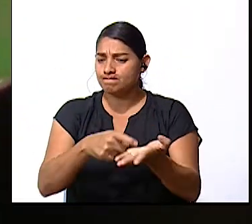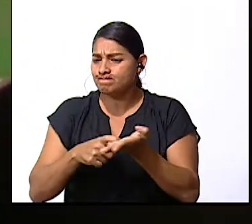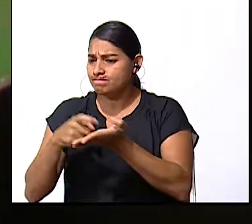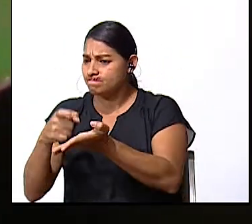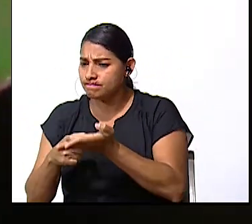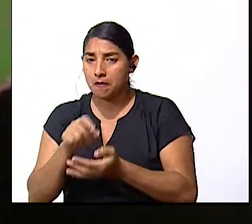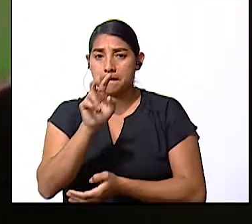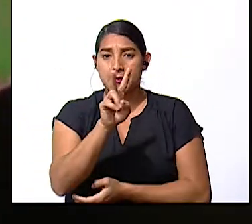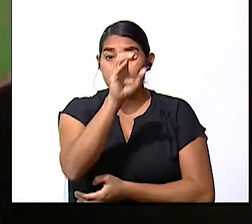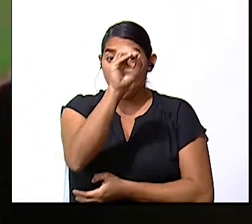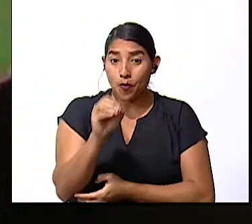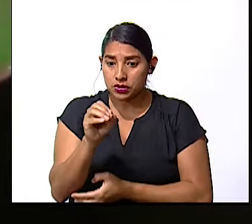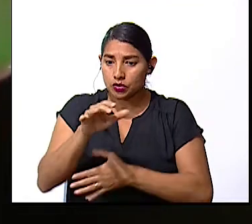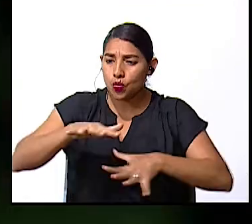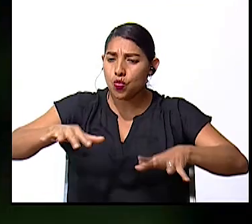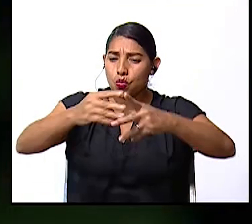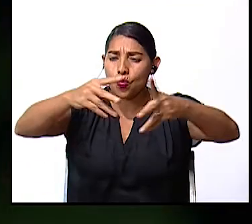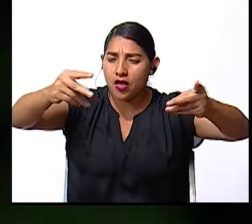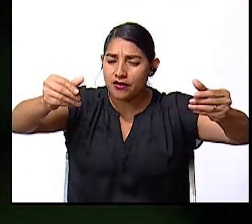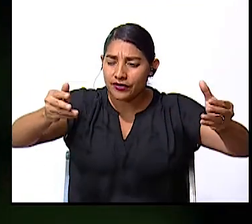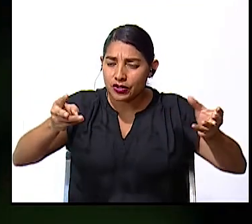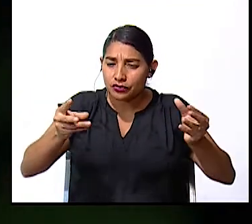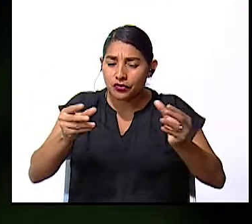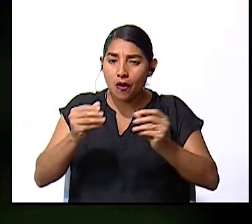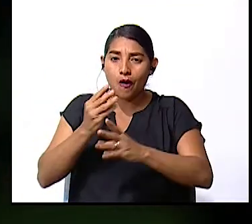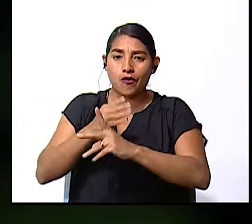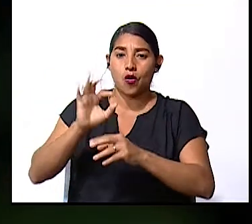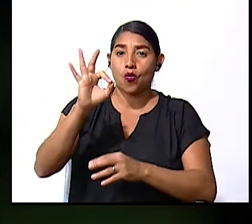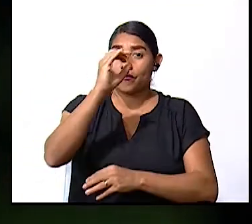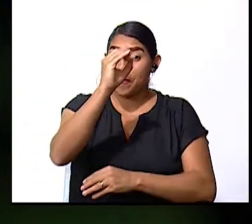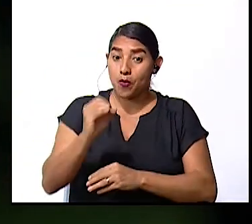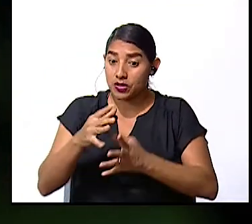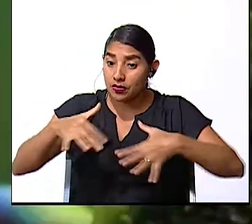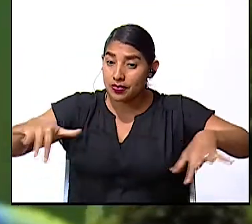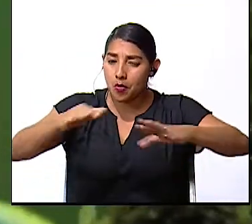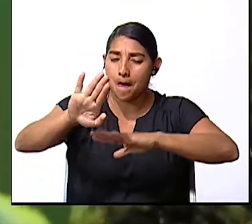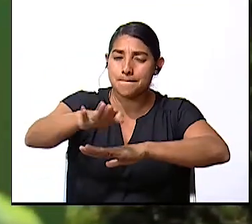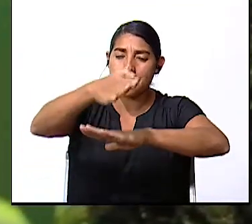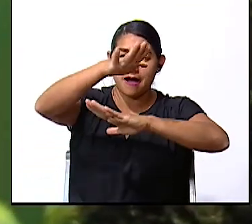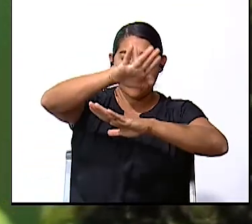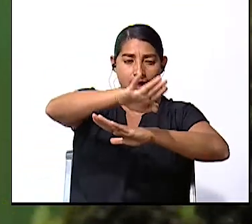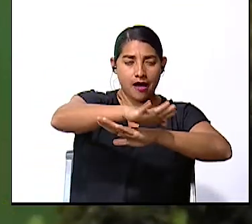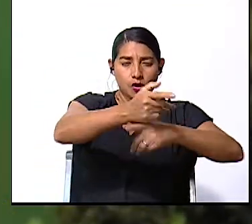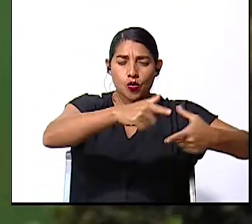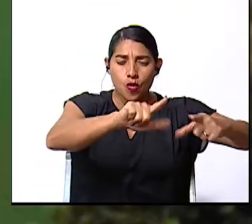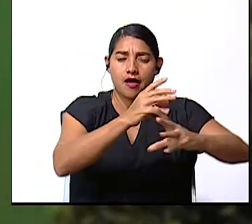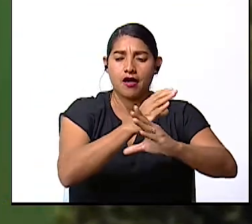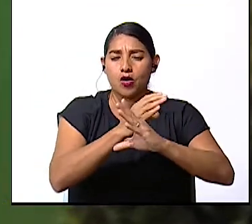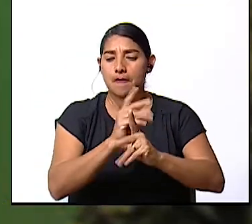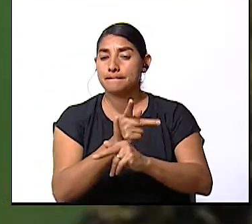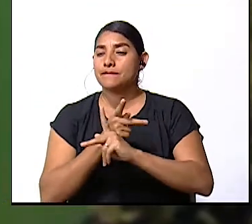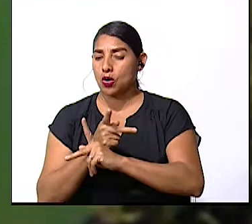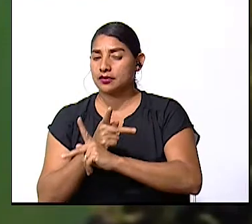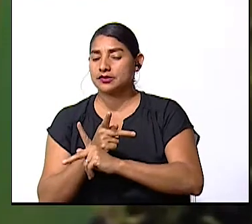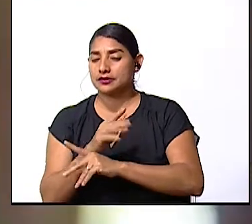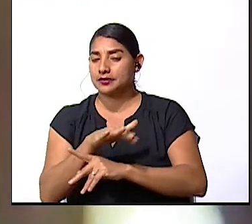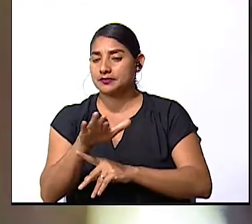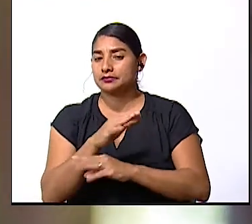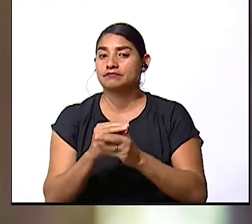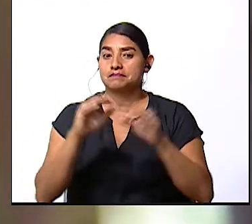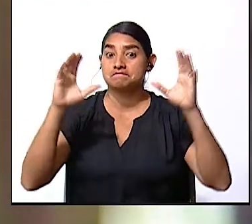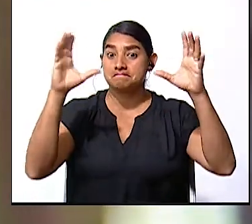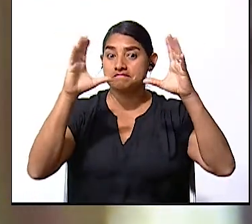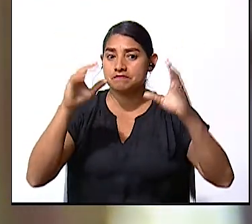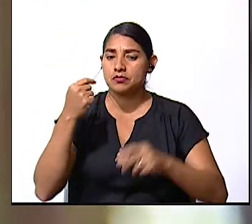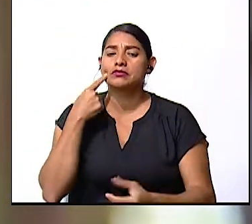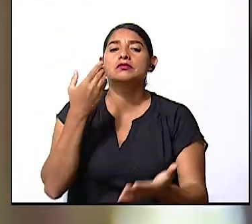de 25% de su territorio terrestre y más de 9% de su territorio marítimo en zonas ecológicas protegidas. Celebra así,